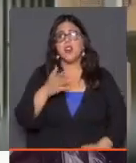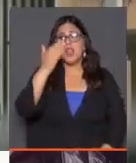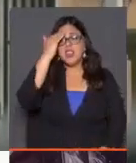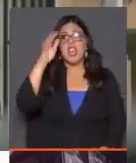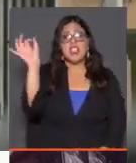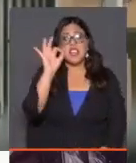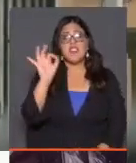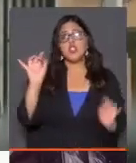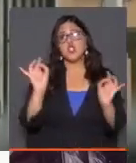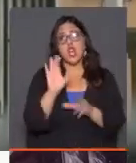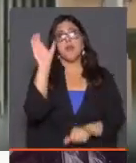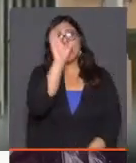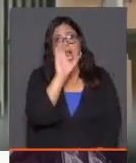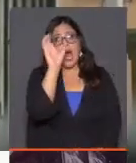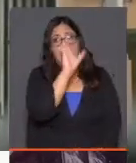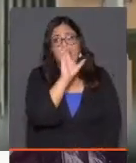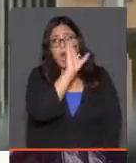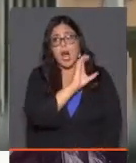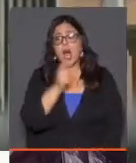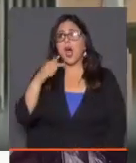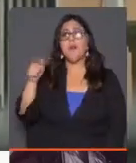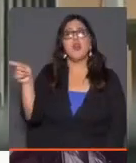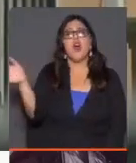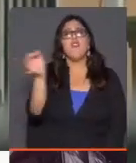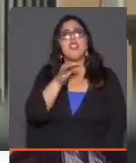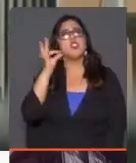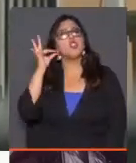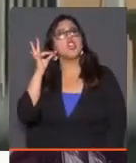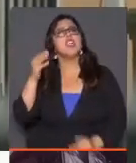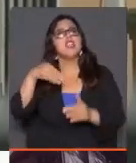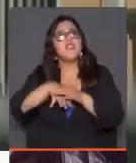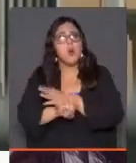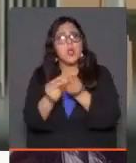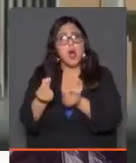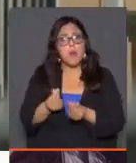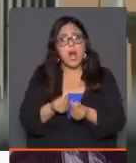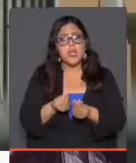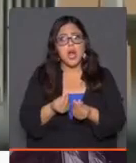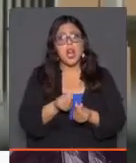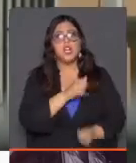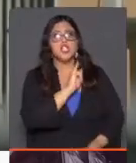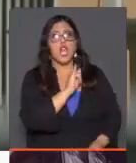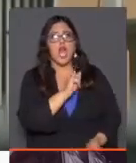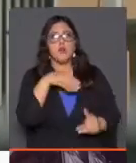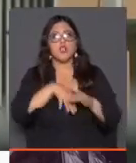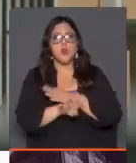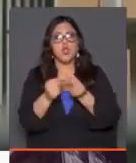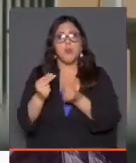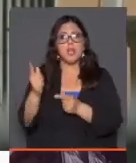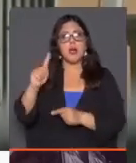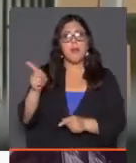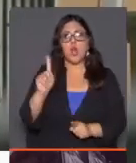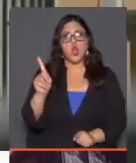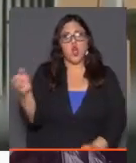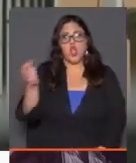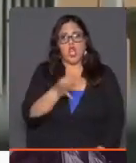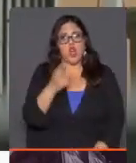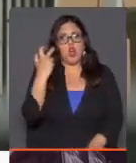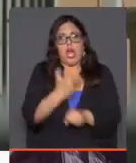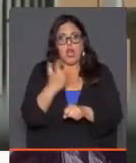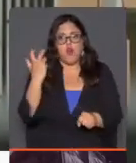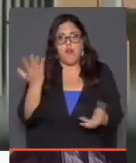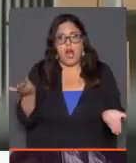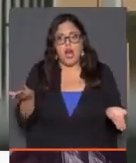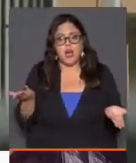nomás. Ya, pero ¿se había dicho que ella había guardado parte de la plata o no? Sí, pues sí le guardó plata, pero no le dijo que la robaba,